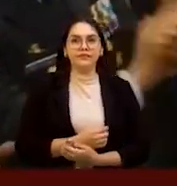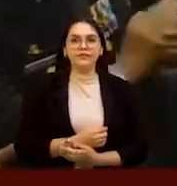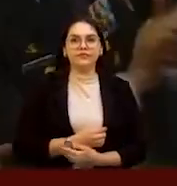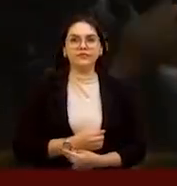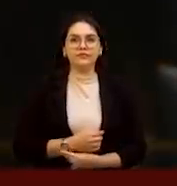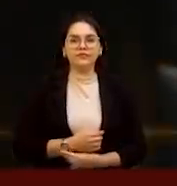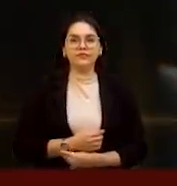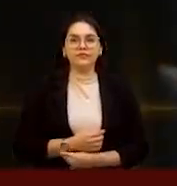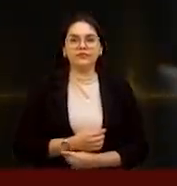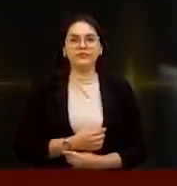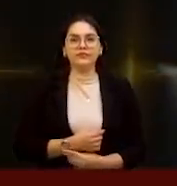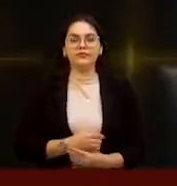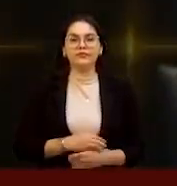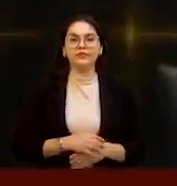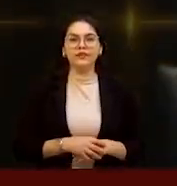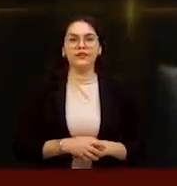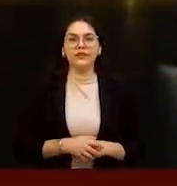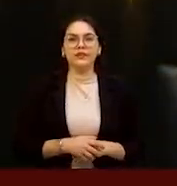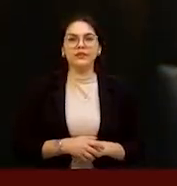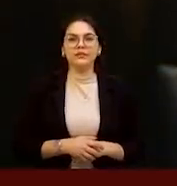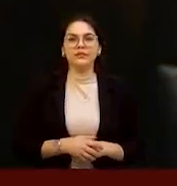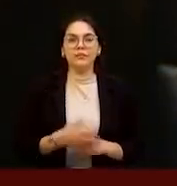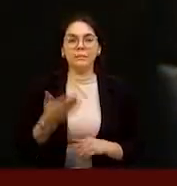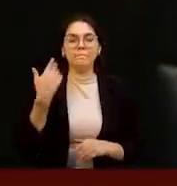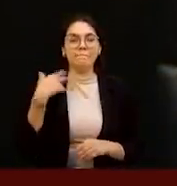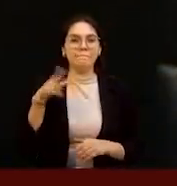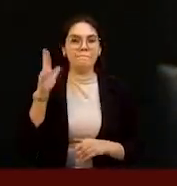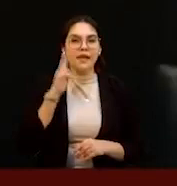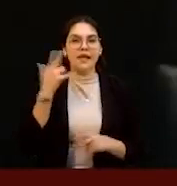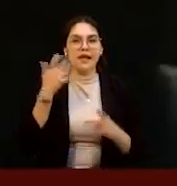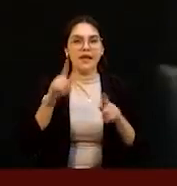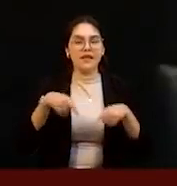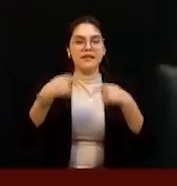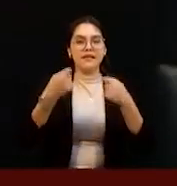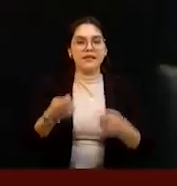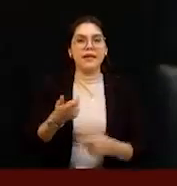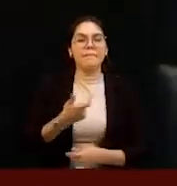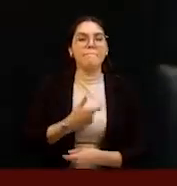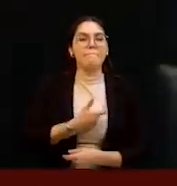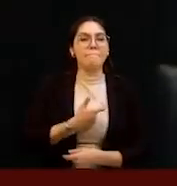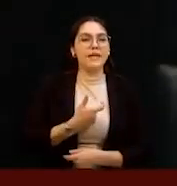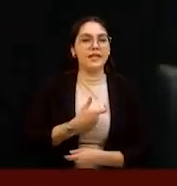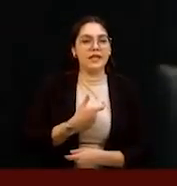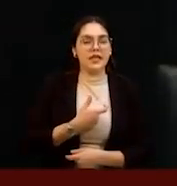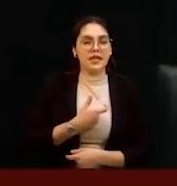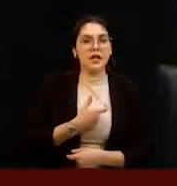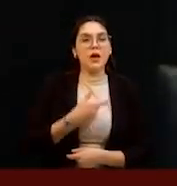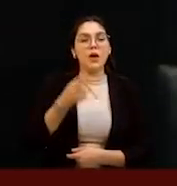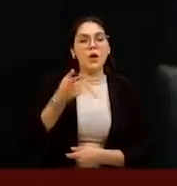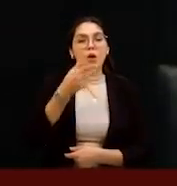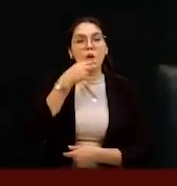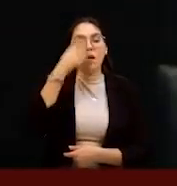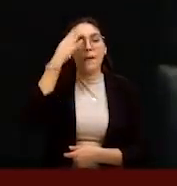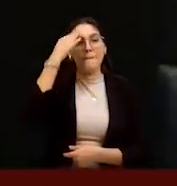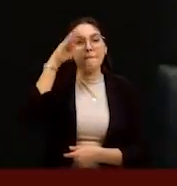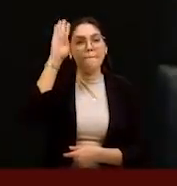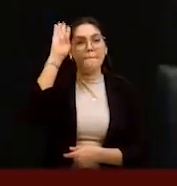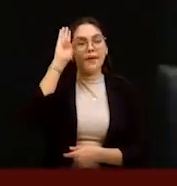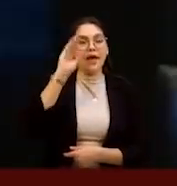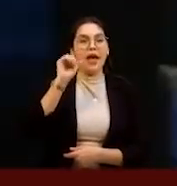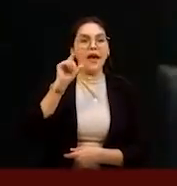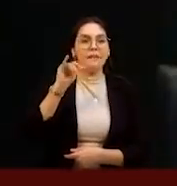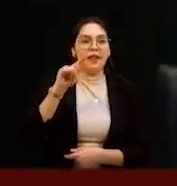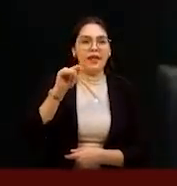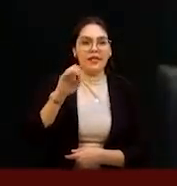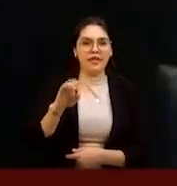información Este martes en sesión solemne se hizo entrega de la medalla de honor armada de México al almirante José Rafael oeda